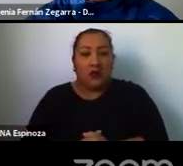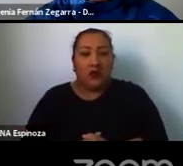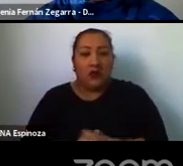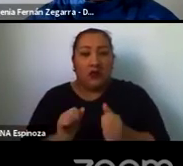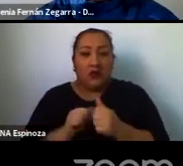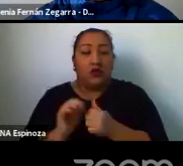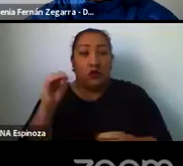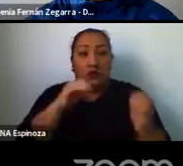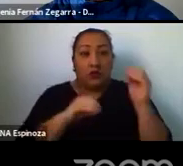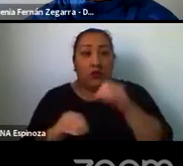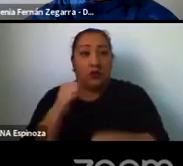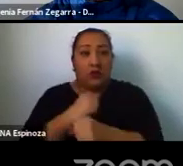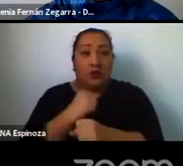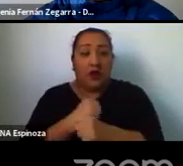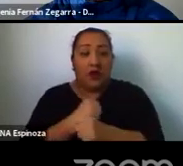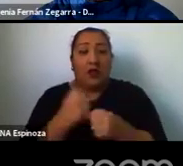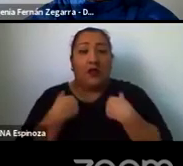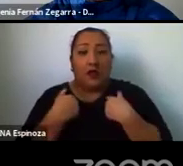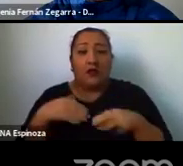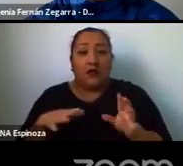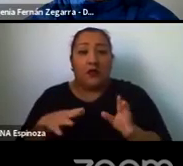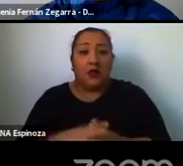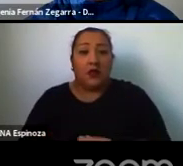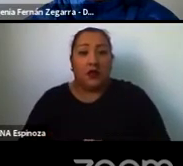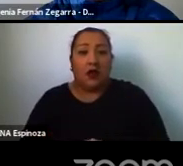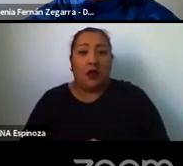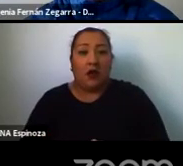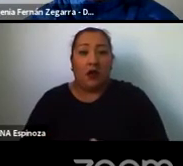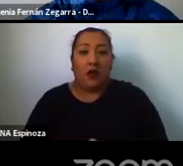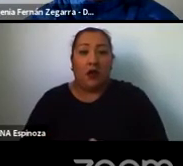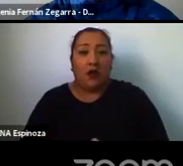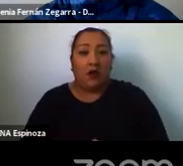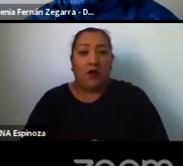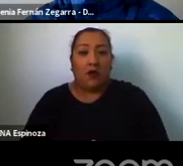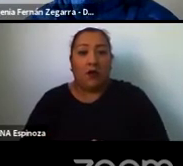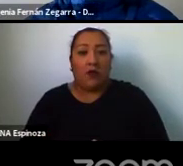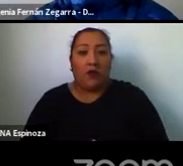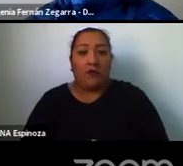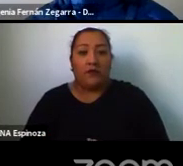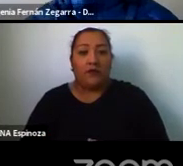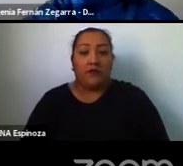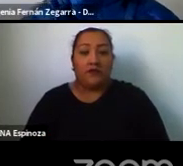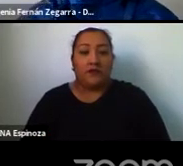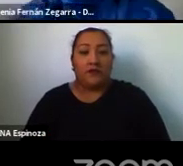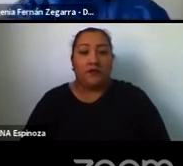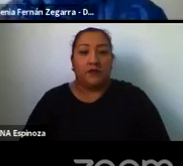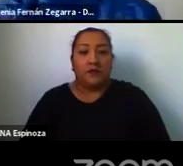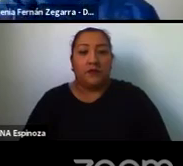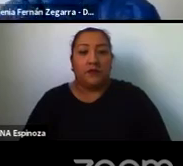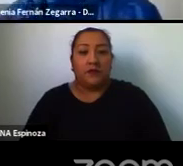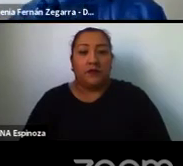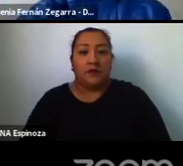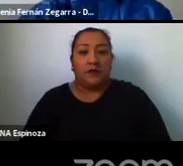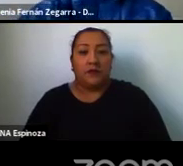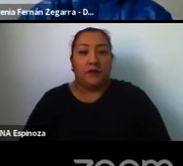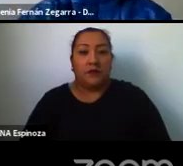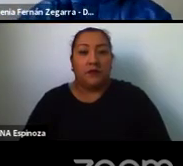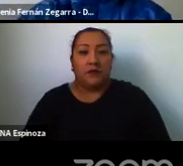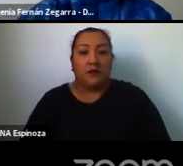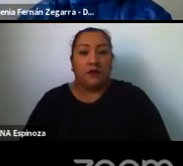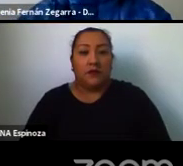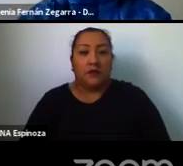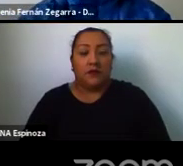implementación y actualmente tenemos ya de manera descentralizada mercados en varias de las ciudades. Aún falta el tema de control